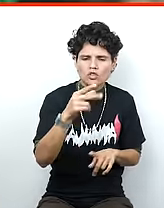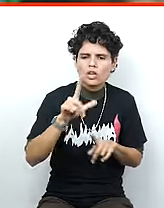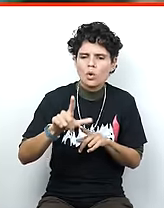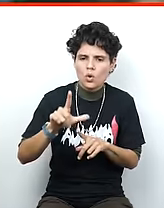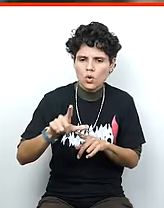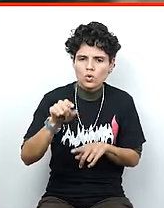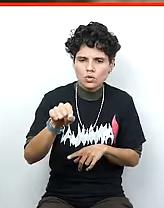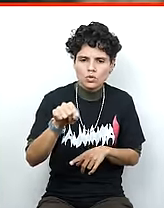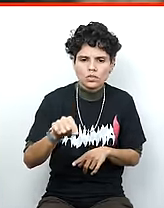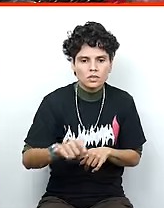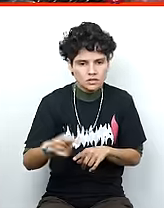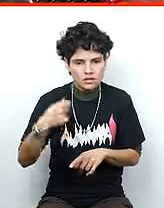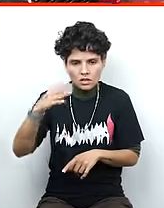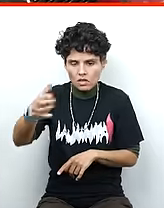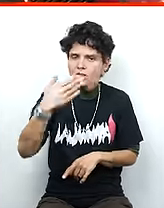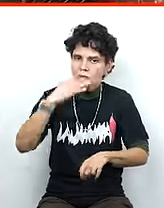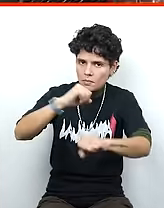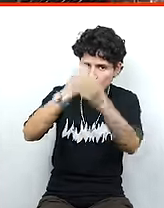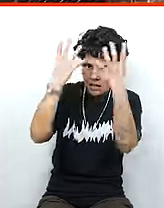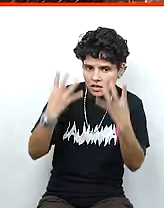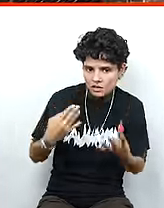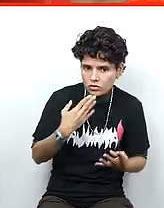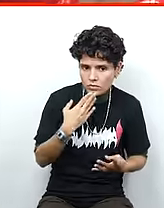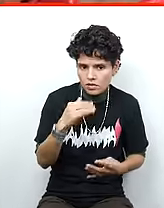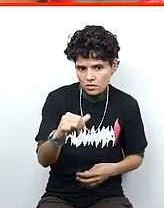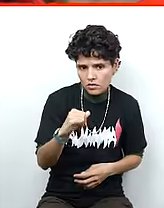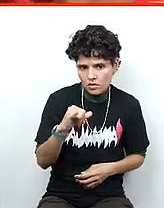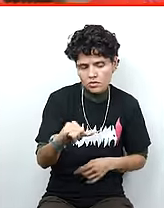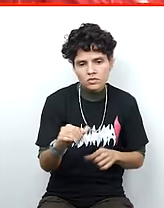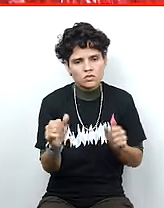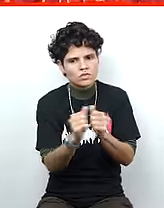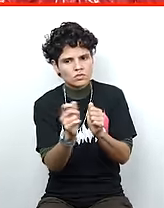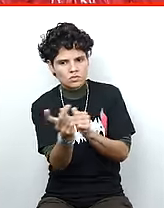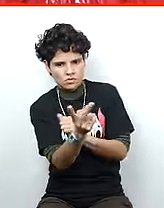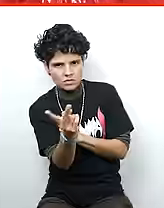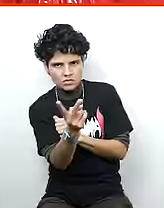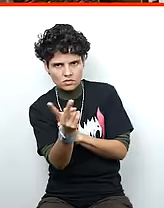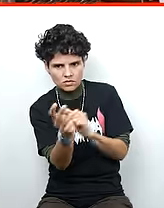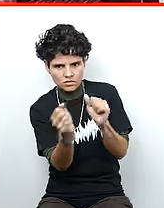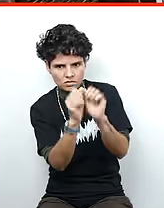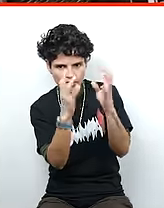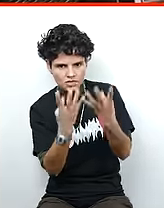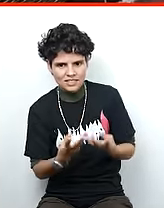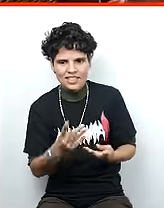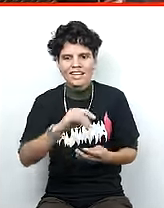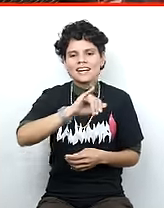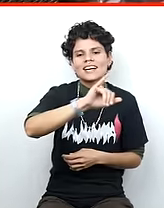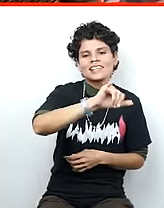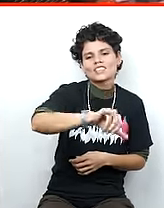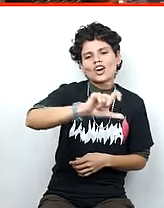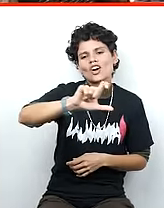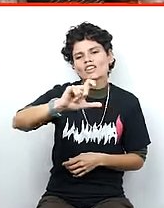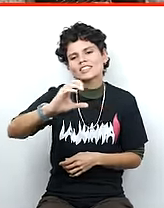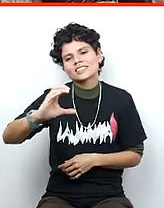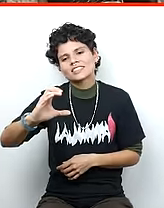12 de julio del 2021. Sí, con él estaba preso también, si es mi amigo. No, ¿nos vamos con Diego? Con el John